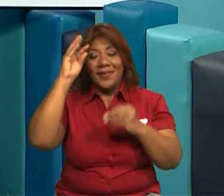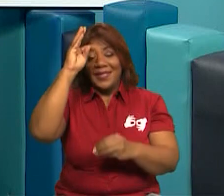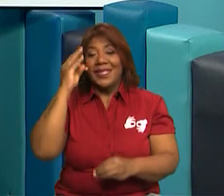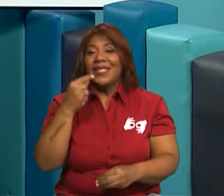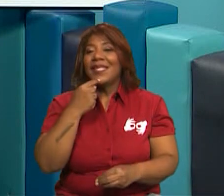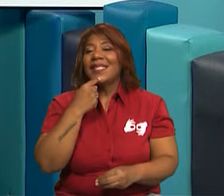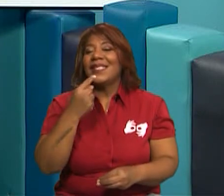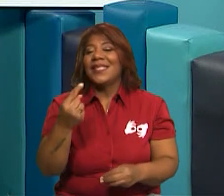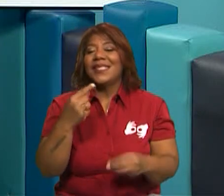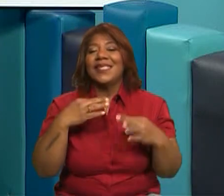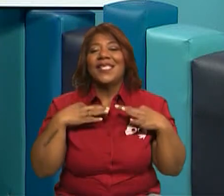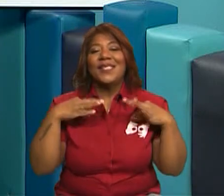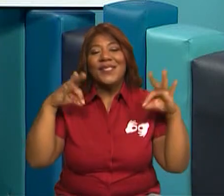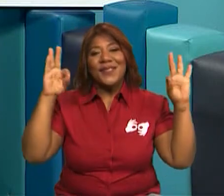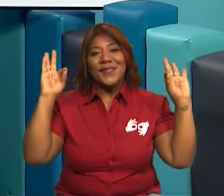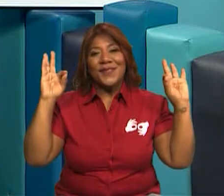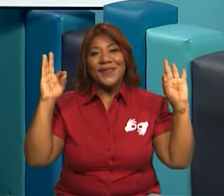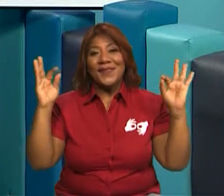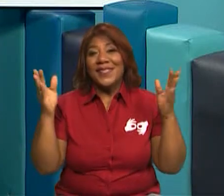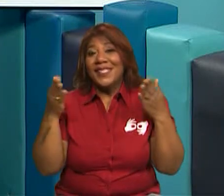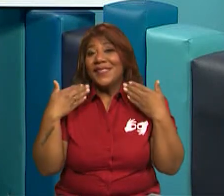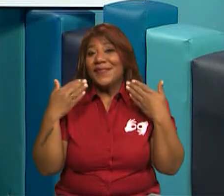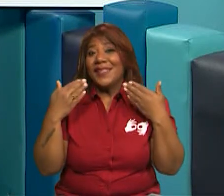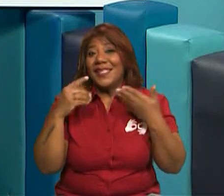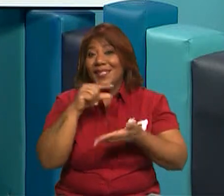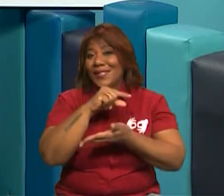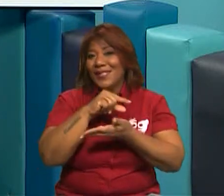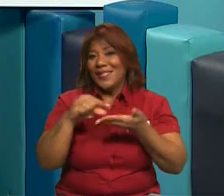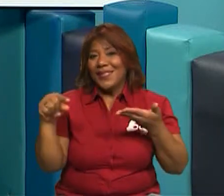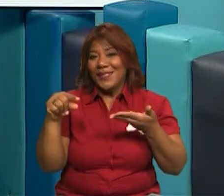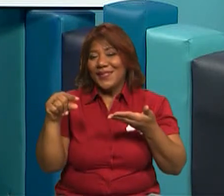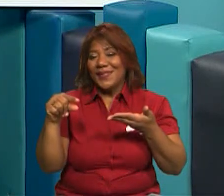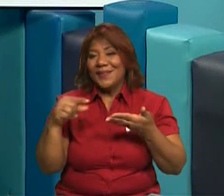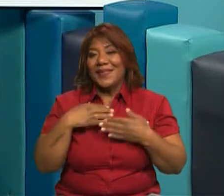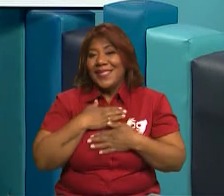feliz receso escolar. Disfruten su semana.